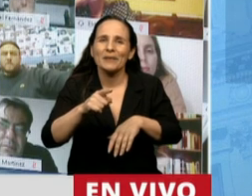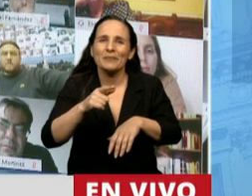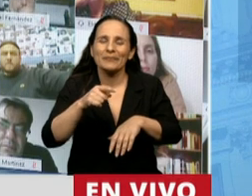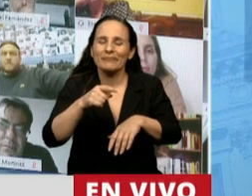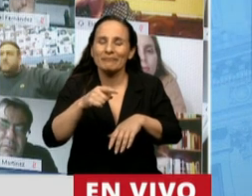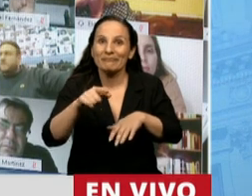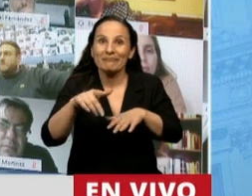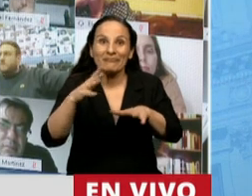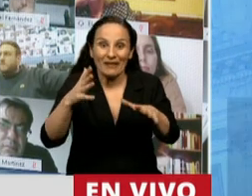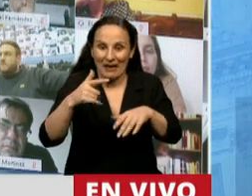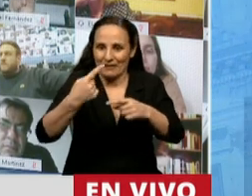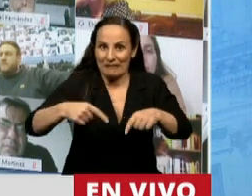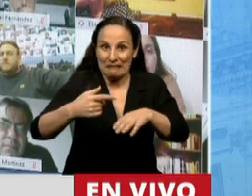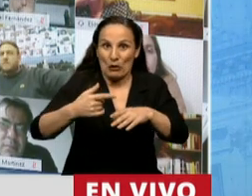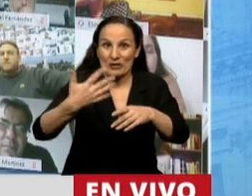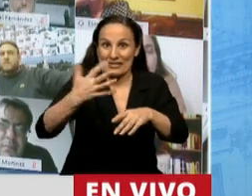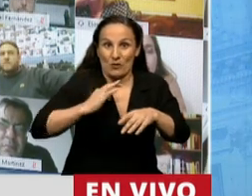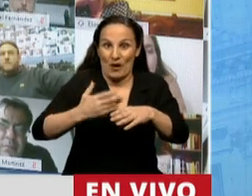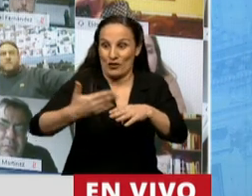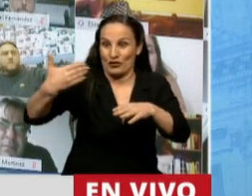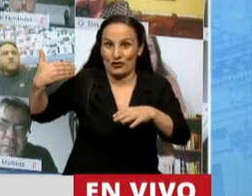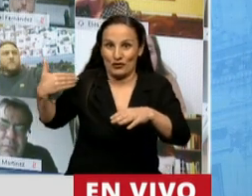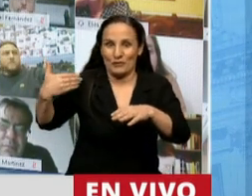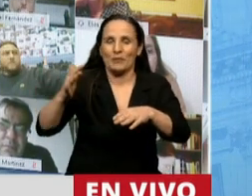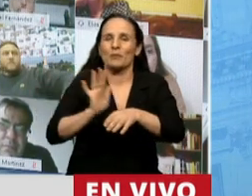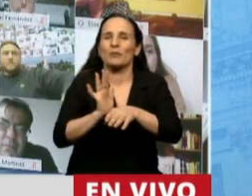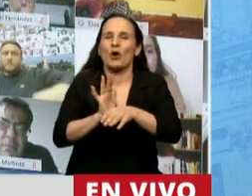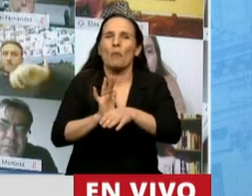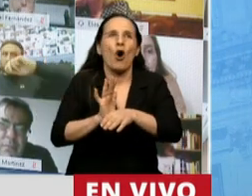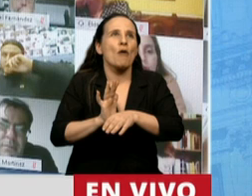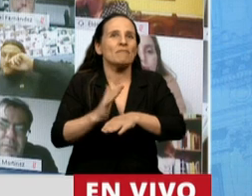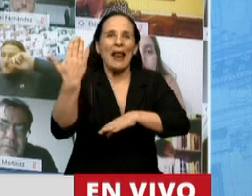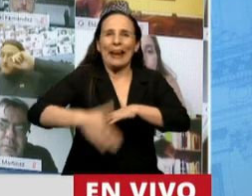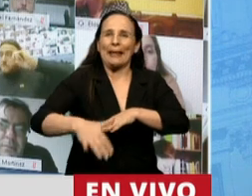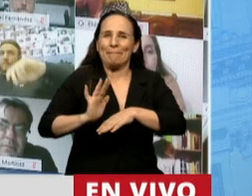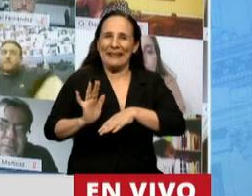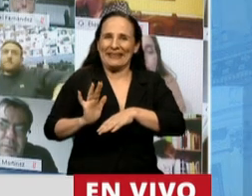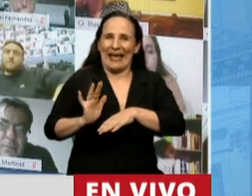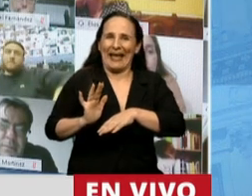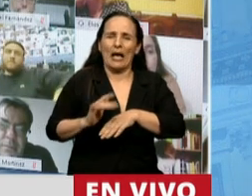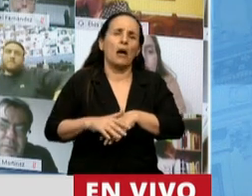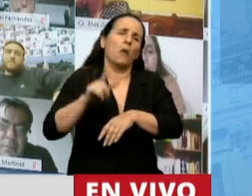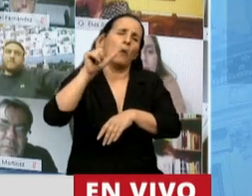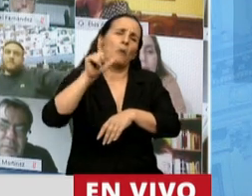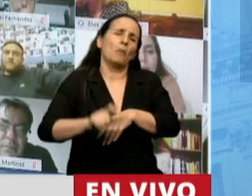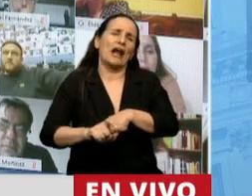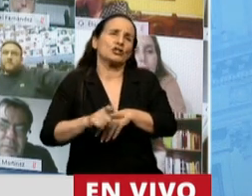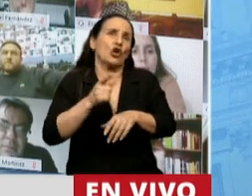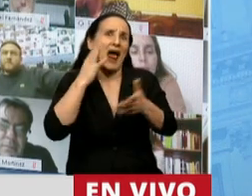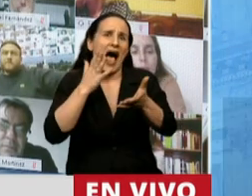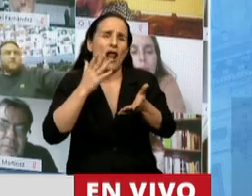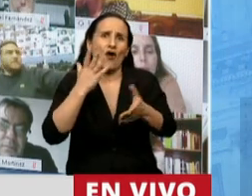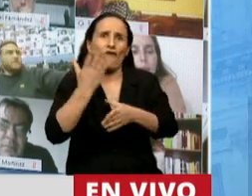acciones cometidas en los últimos 5 años tiene que ver con ponerle un límite a que no pueda estar una persona eternamente